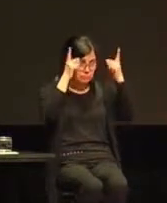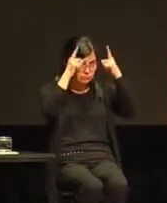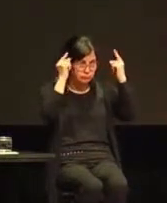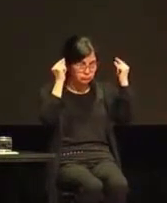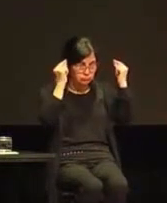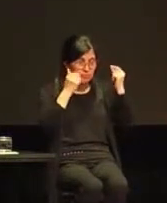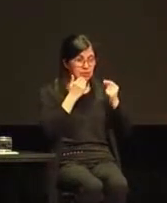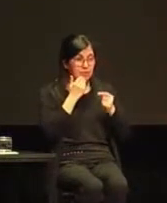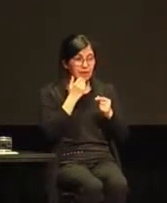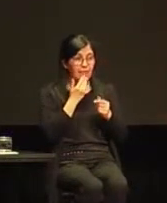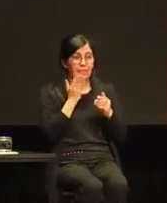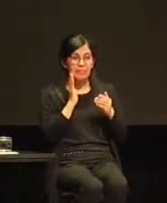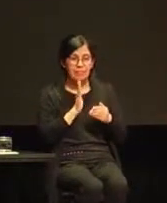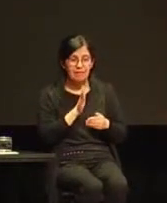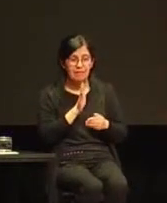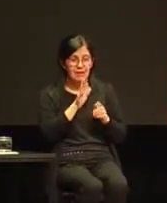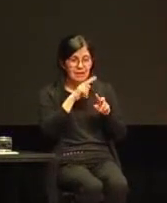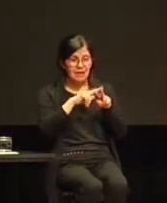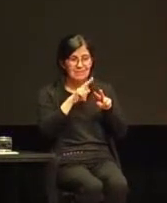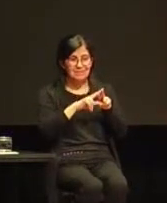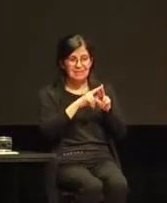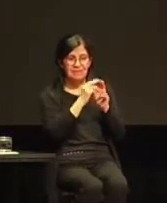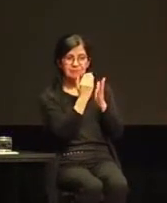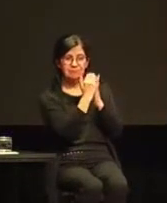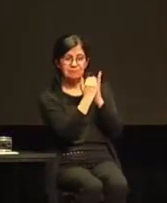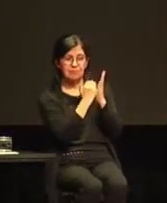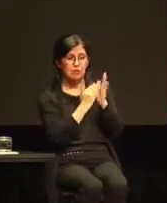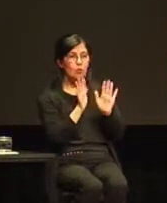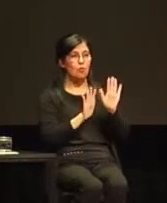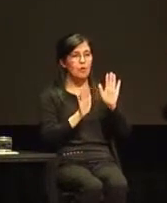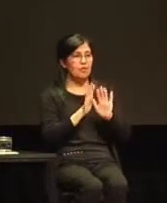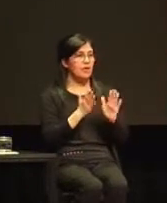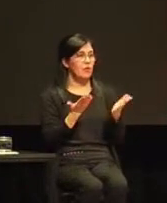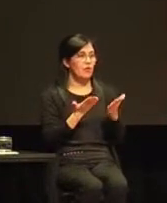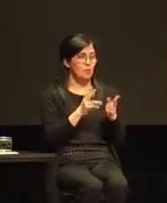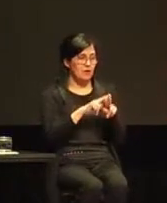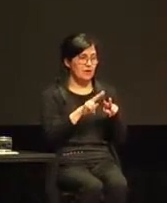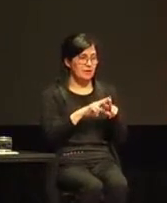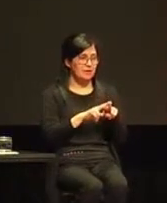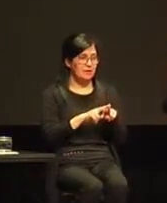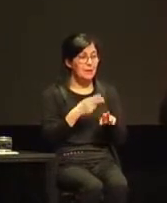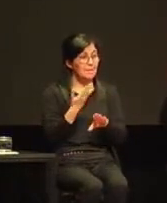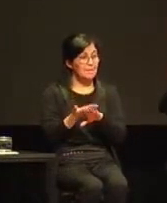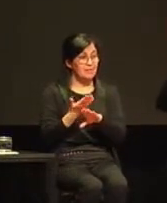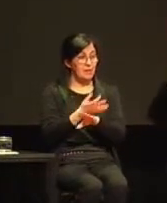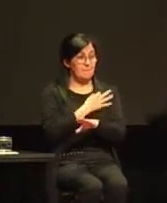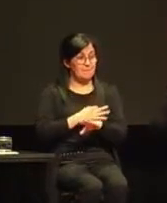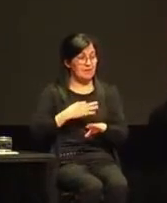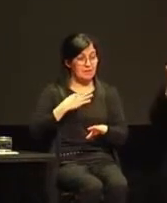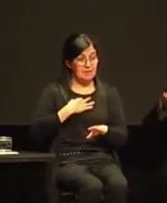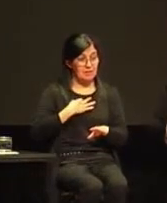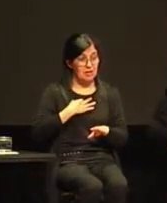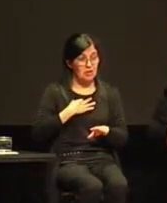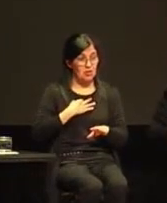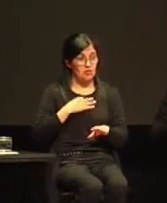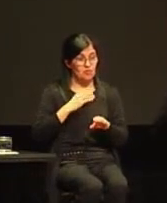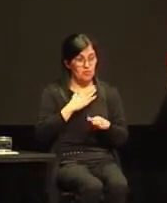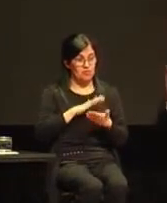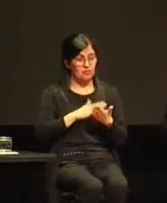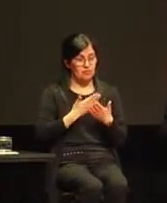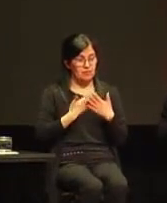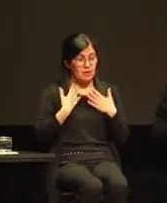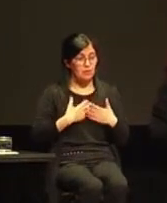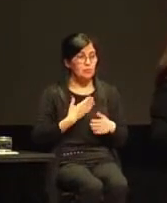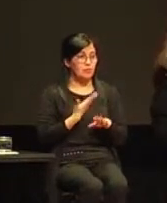en sus hospitales. Y el problema es que les llegó el requisito ministerial y la orden, no sé si es decreto,